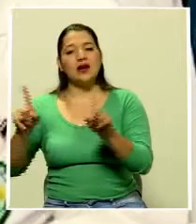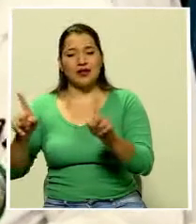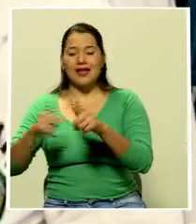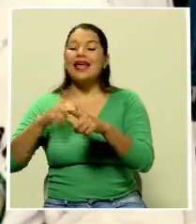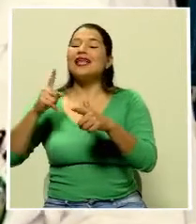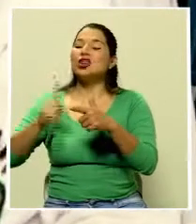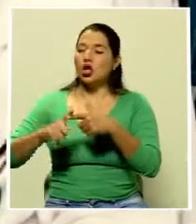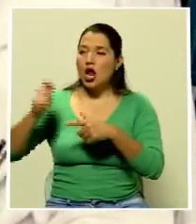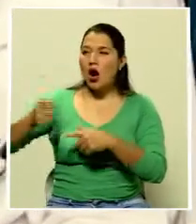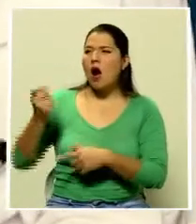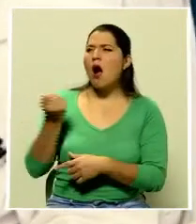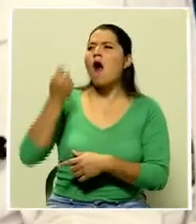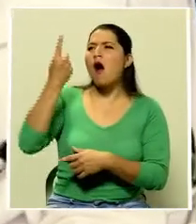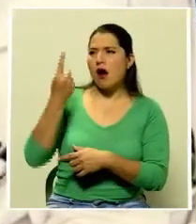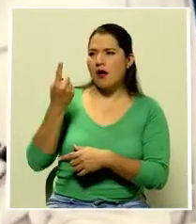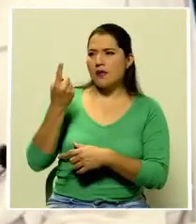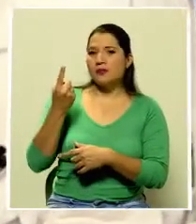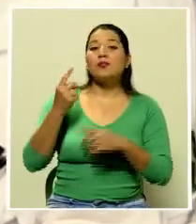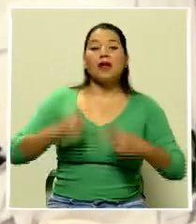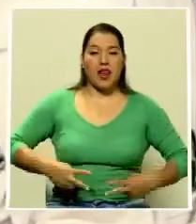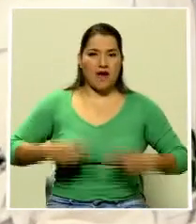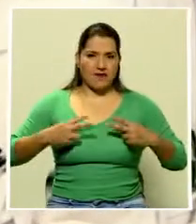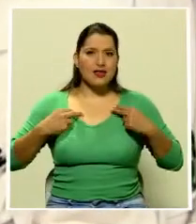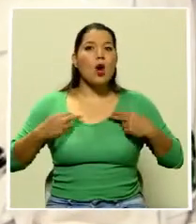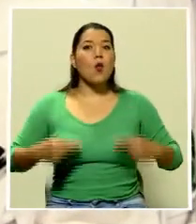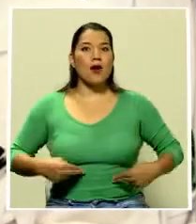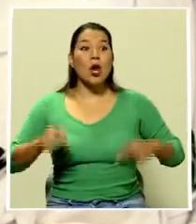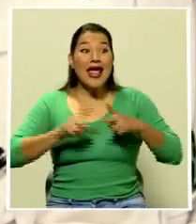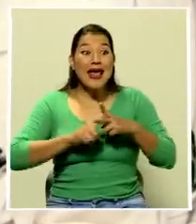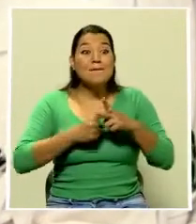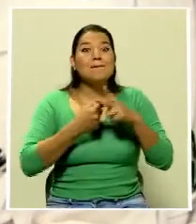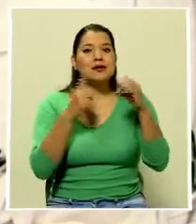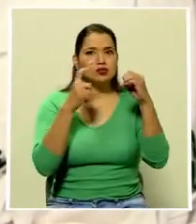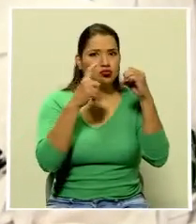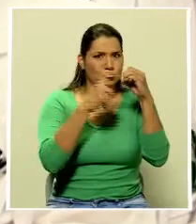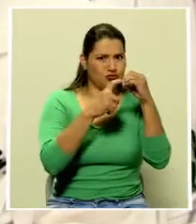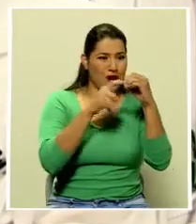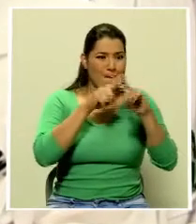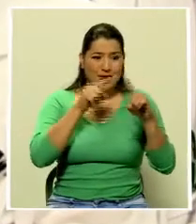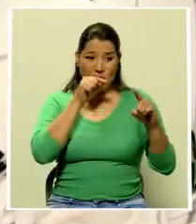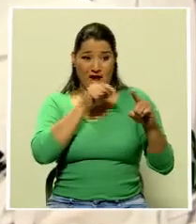efectivamente, la vida humana comienza con la implantación. ¿Por qué? Porque un embrión humano, un óvulo